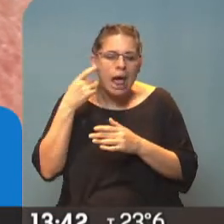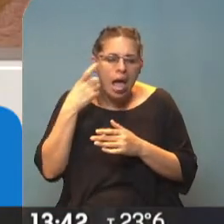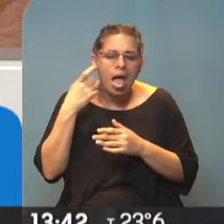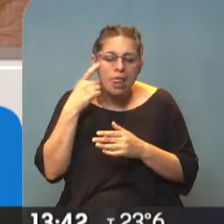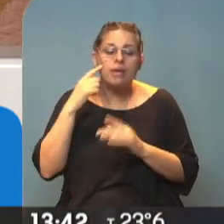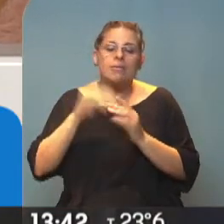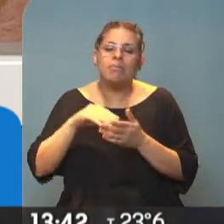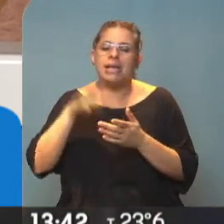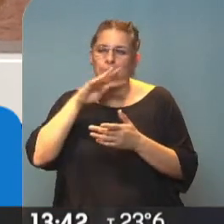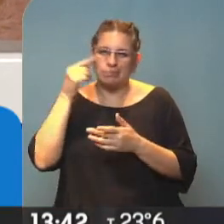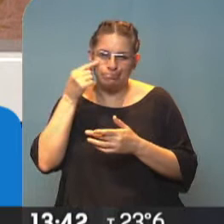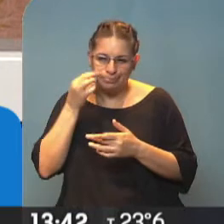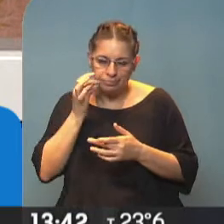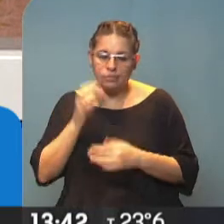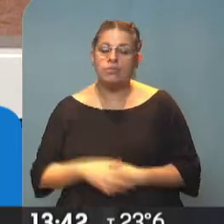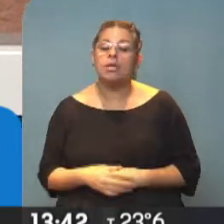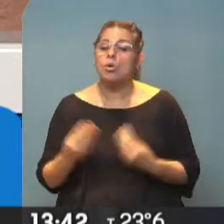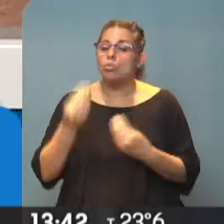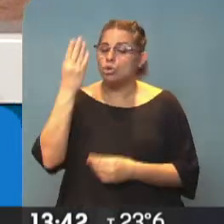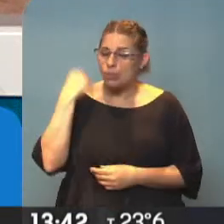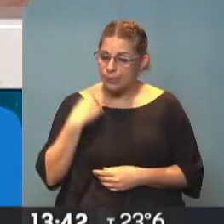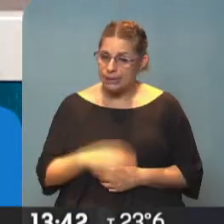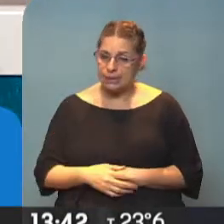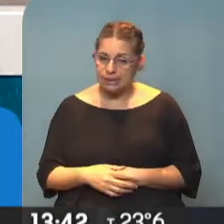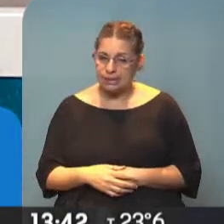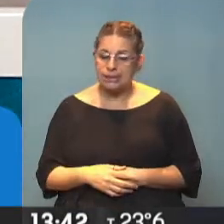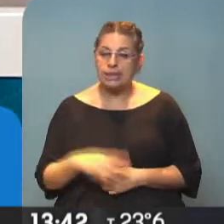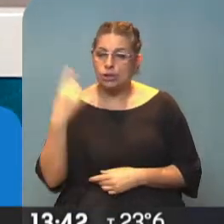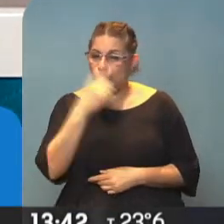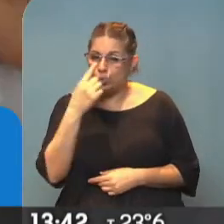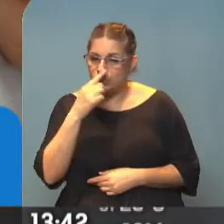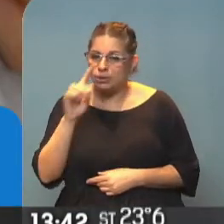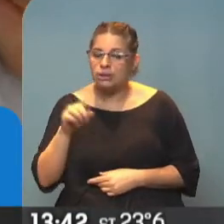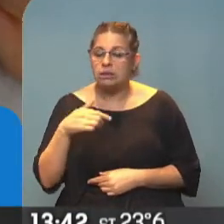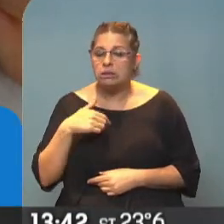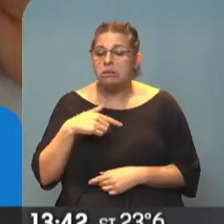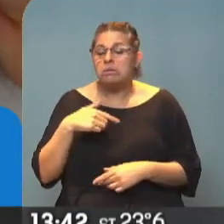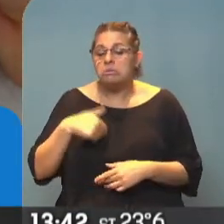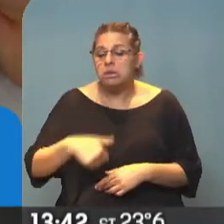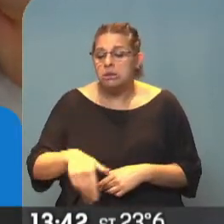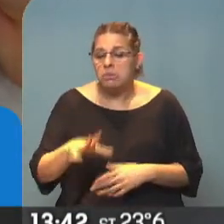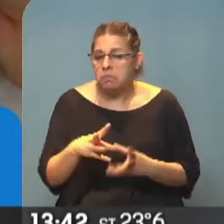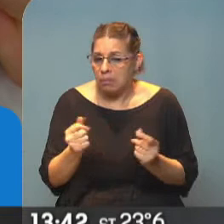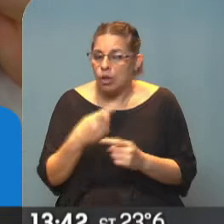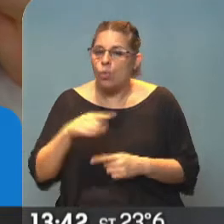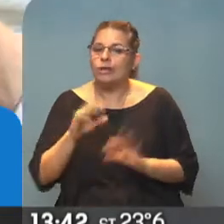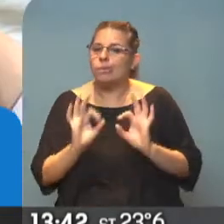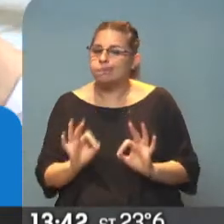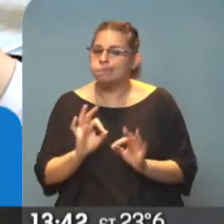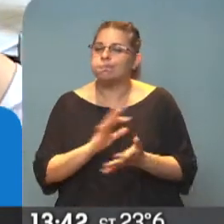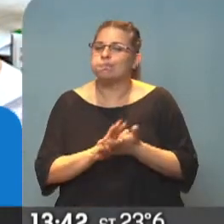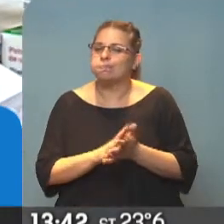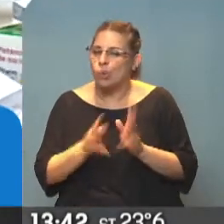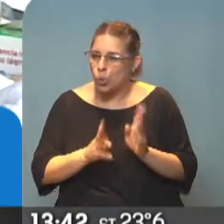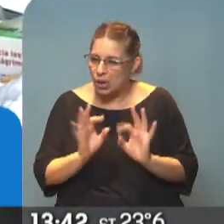y secreción. En la mayoría de los casos, es un cuadro que se resuelve con el tiempo. Cuando este está resuelto, es